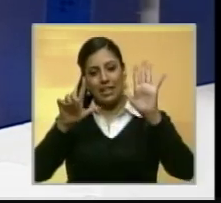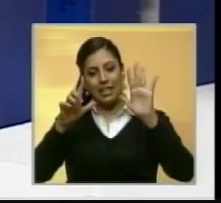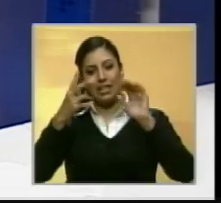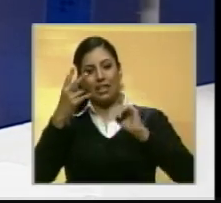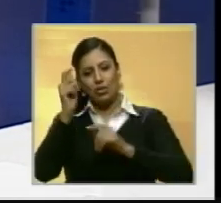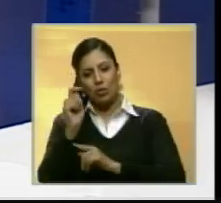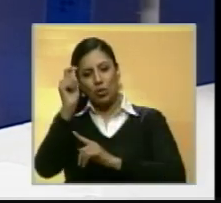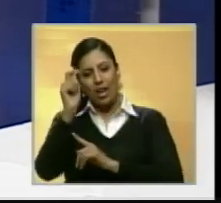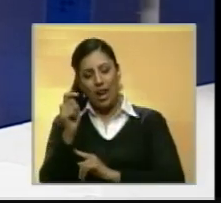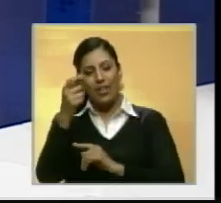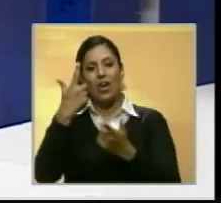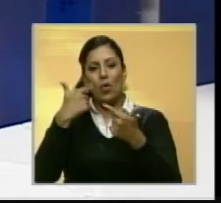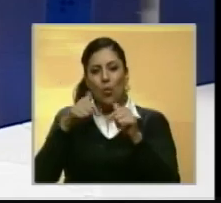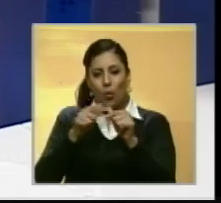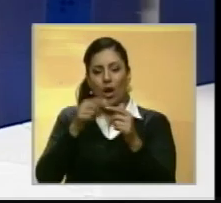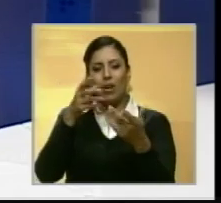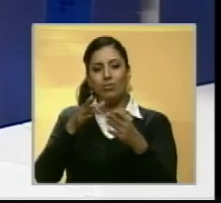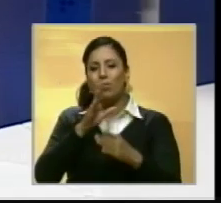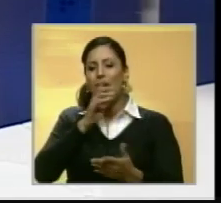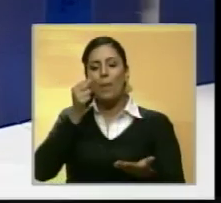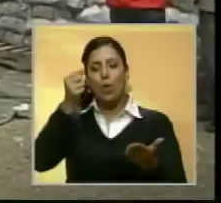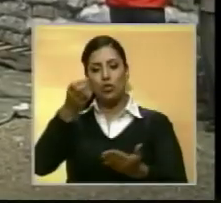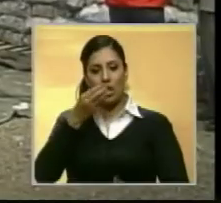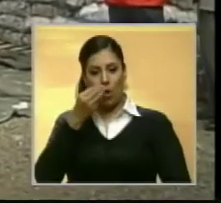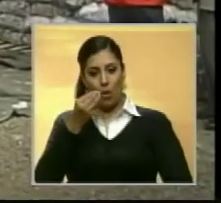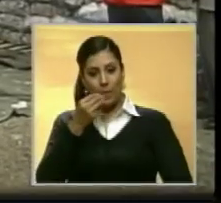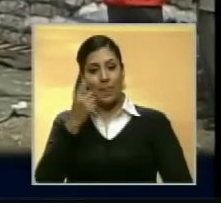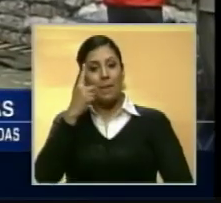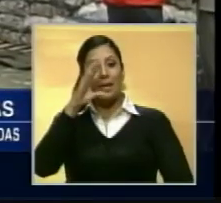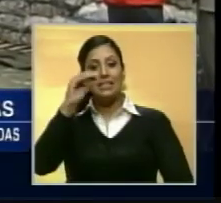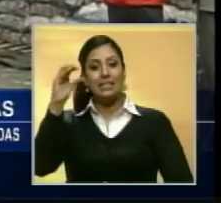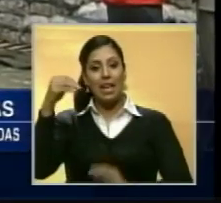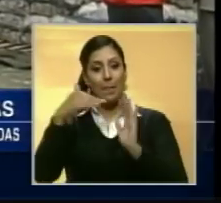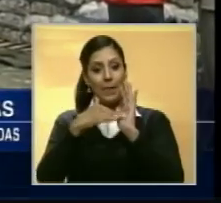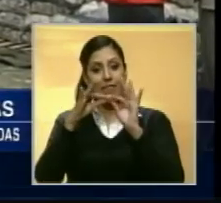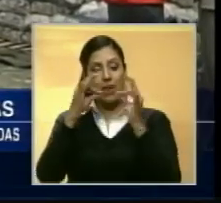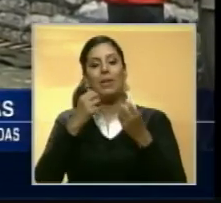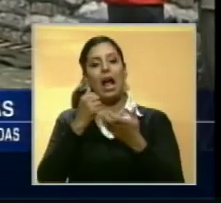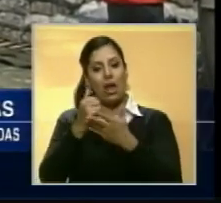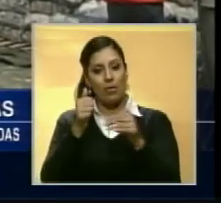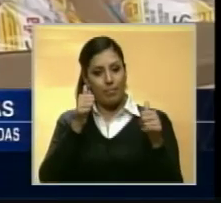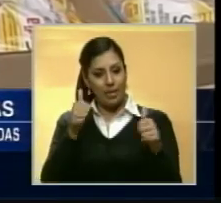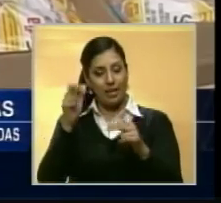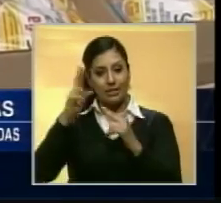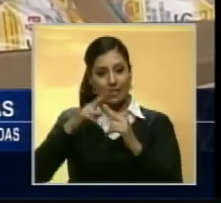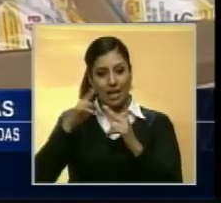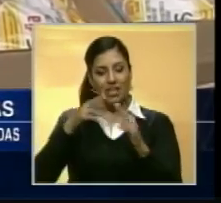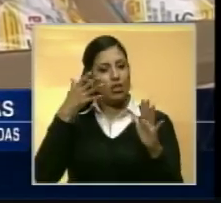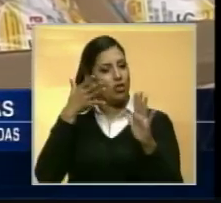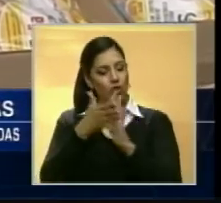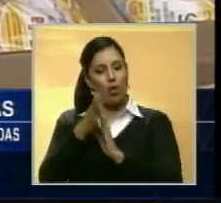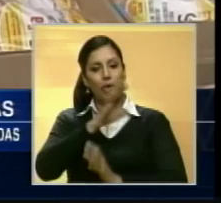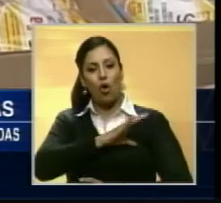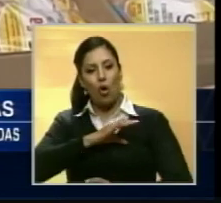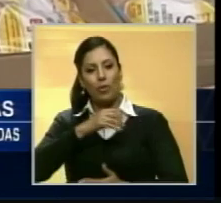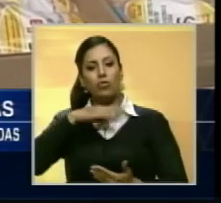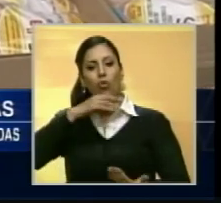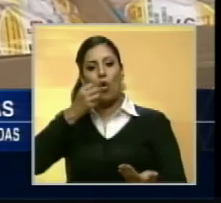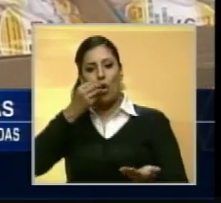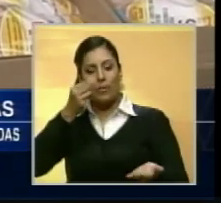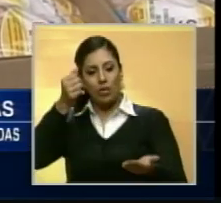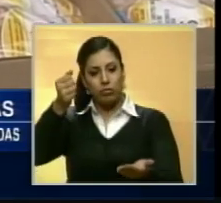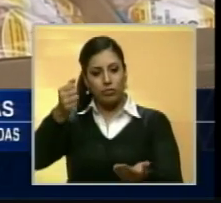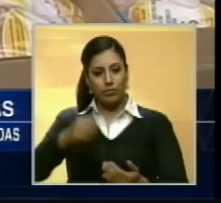4.700 toneladas de alimentos a través de los CLAP. Unas 100.000 familias han sido beneficiadas en Táchira a través de los comités locales de